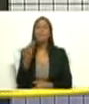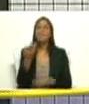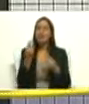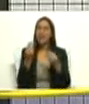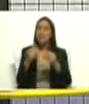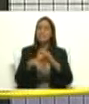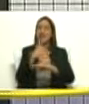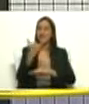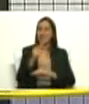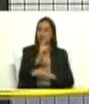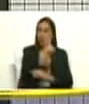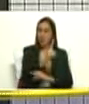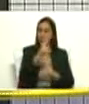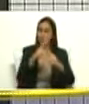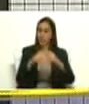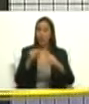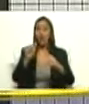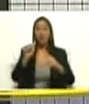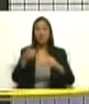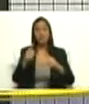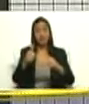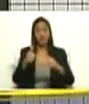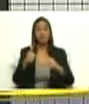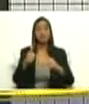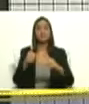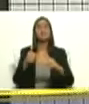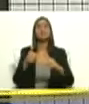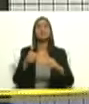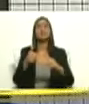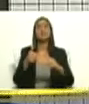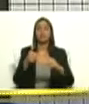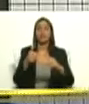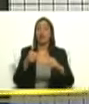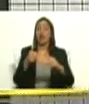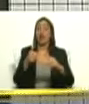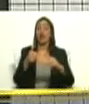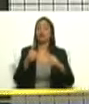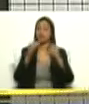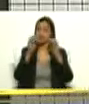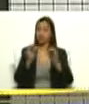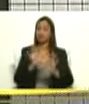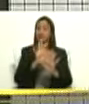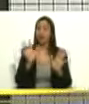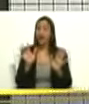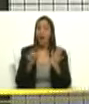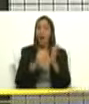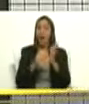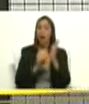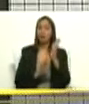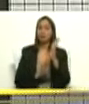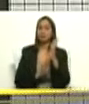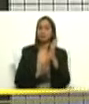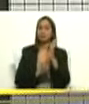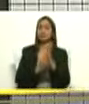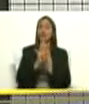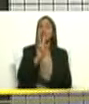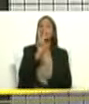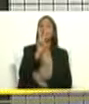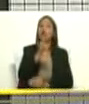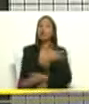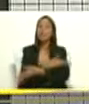volando ya superamos de largo los 2500000 casos atendidos y